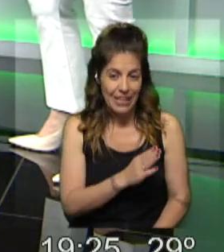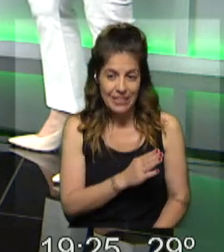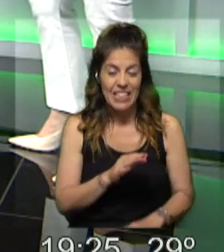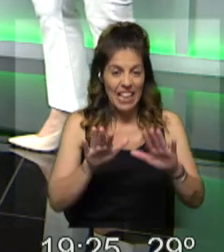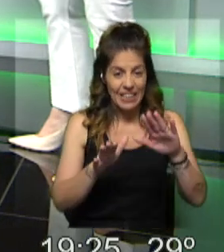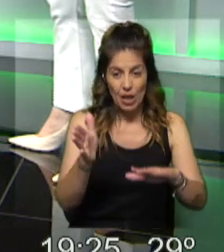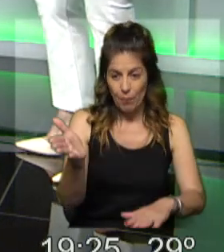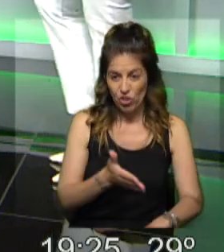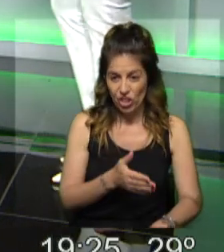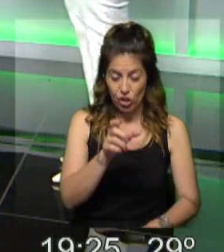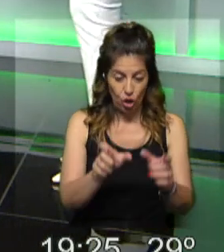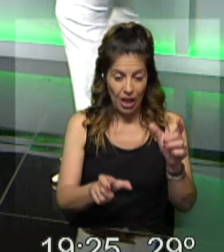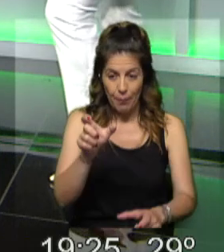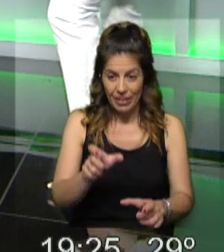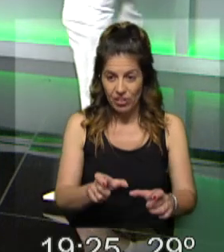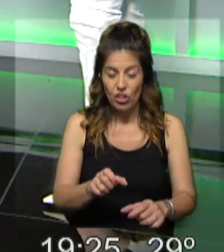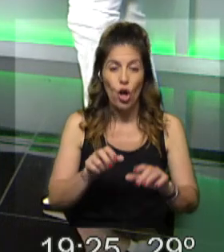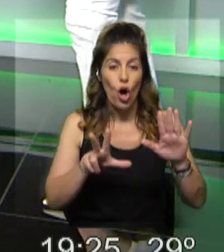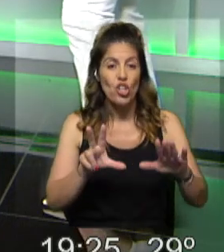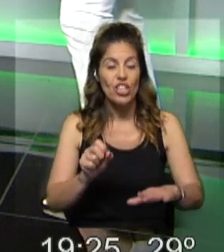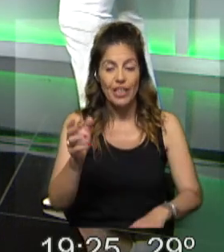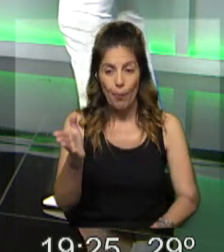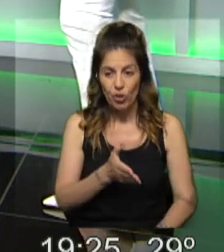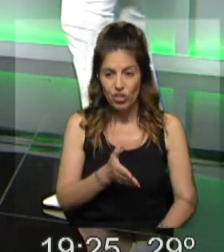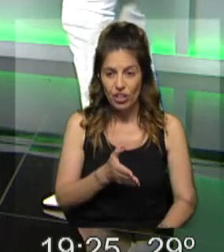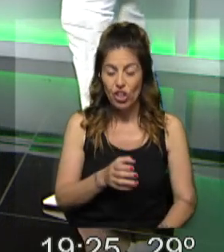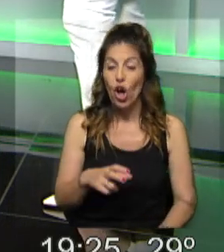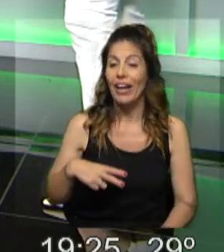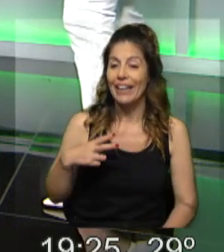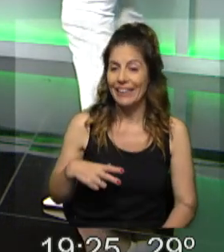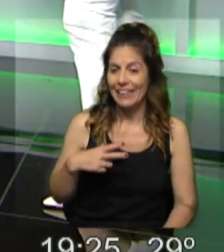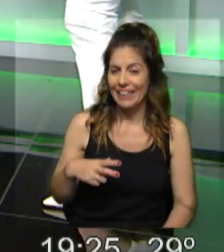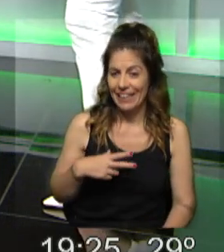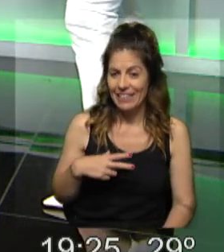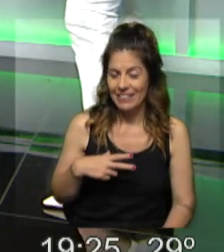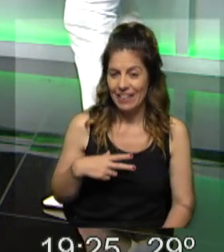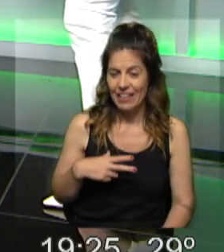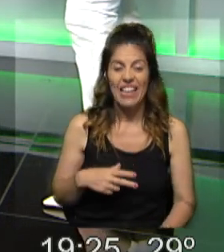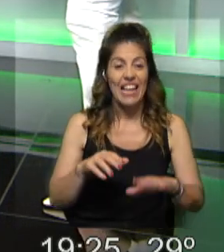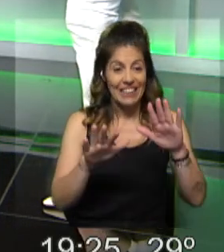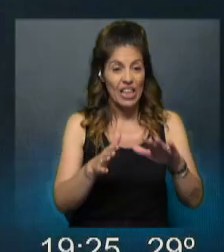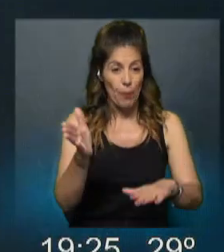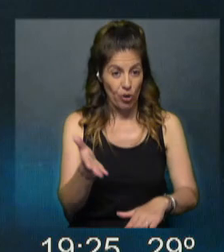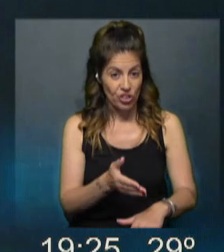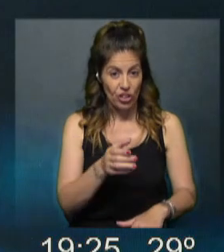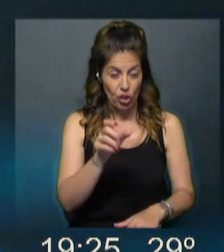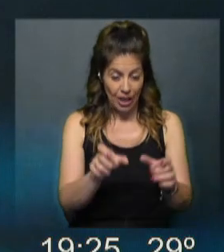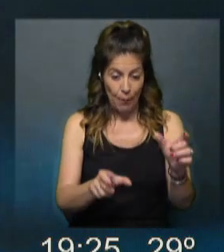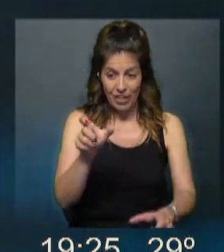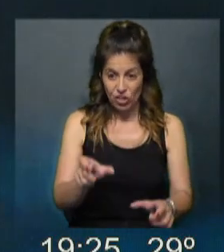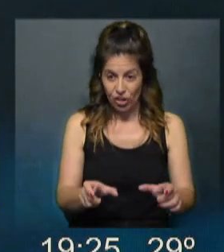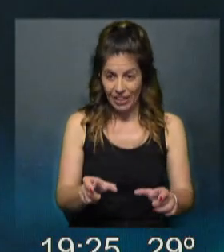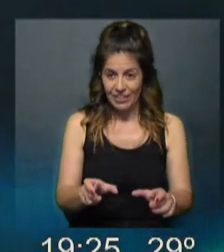10% de la población se queda con el 80% de la riqueza 10% de la población el 10% de la población